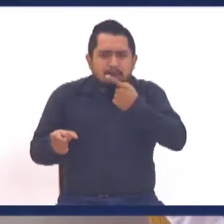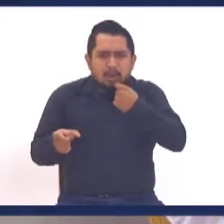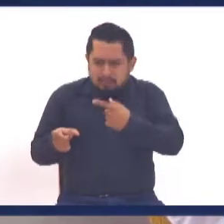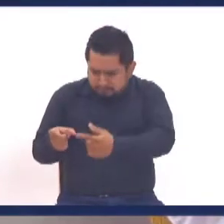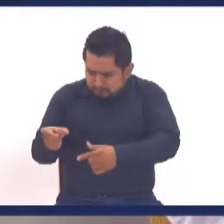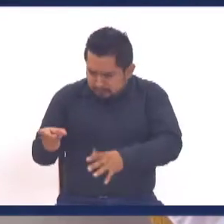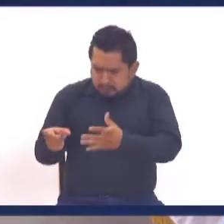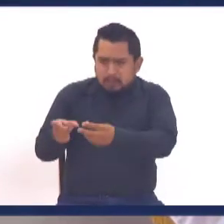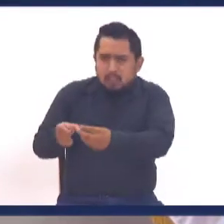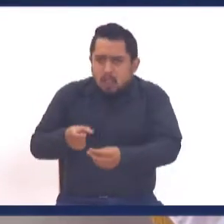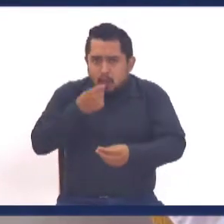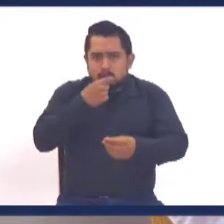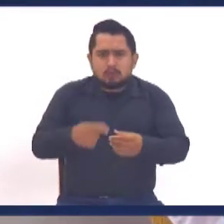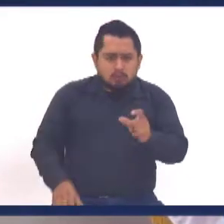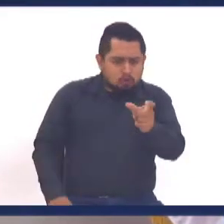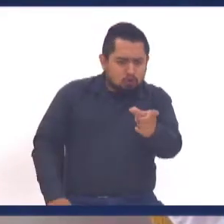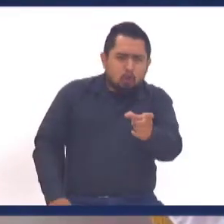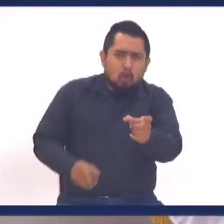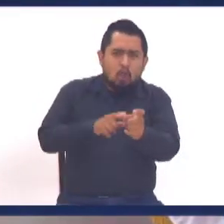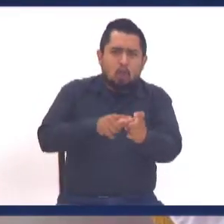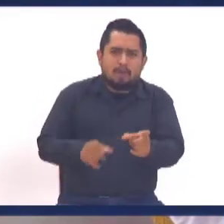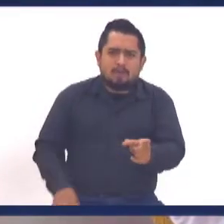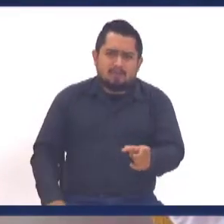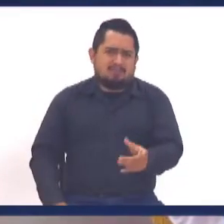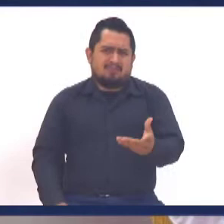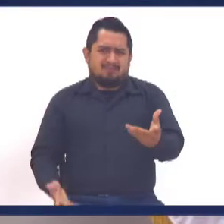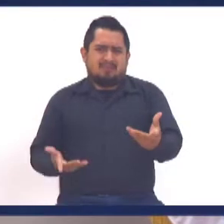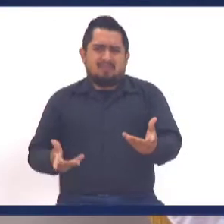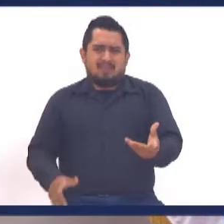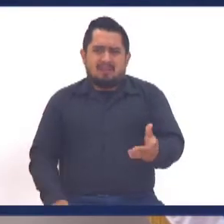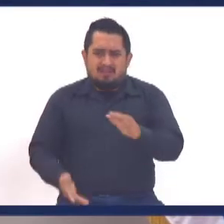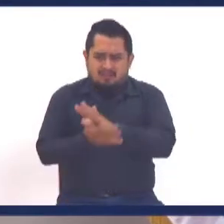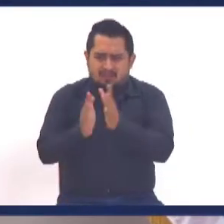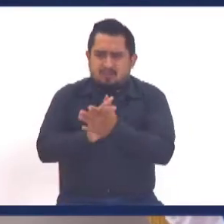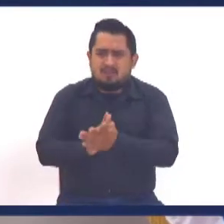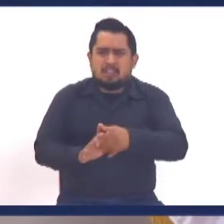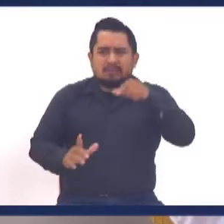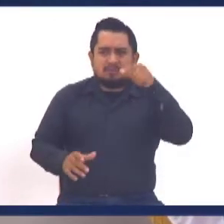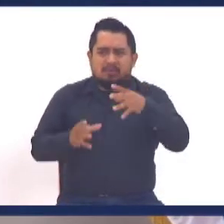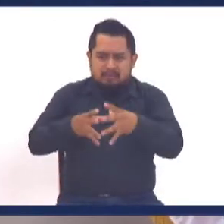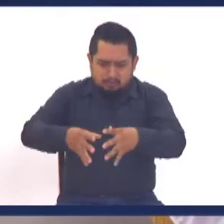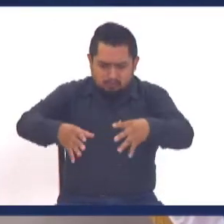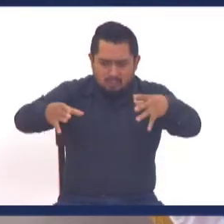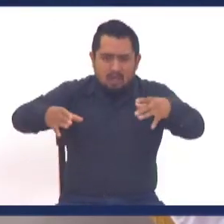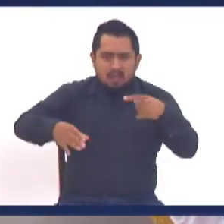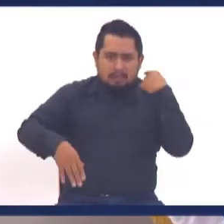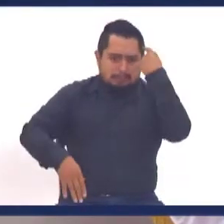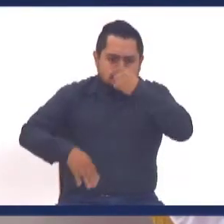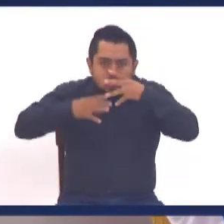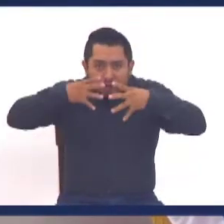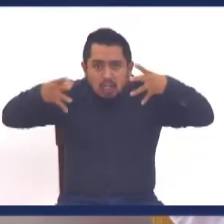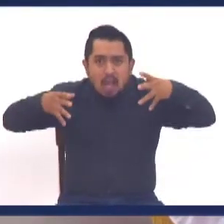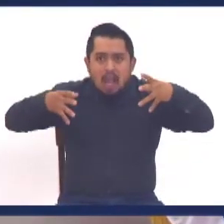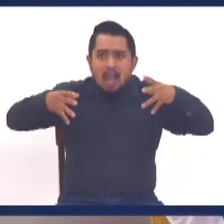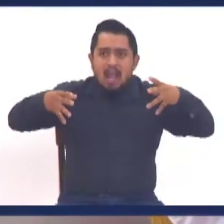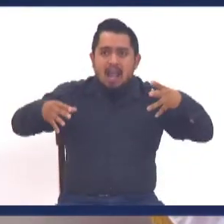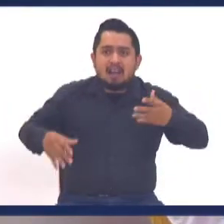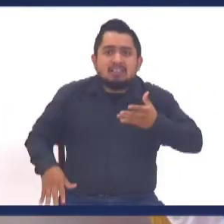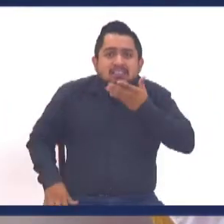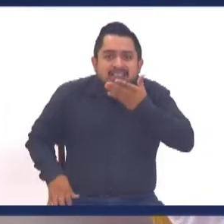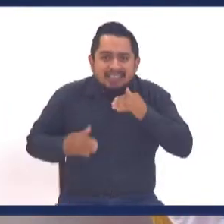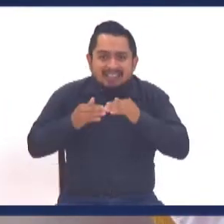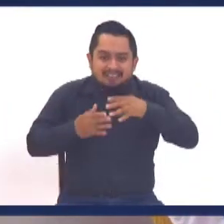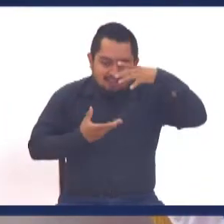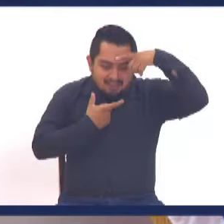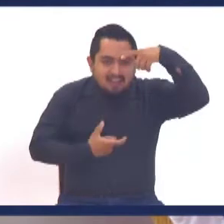las tonteras no es cierto pastillas de cloro así ve no hermano una pupusa tiene que ser mínimo el tamaño de mi cara abren incluyendo estos